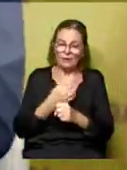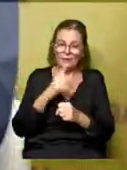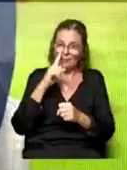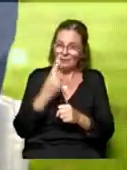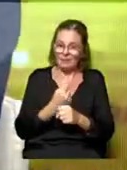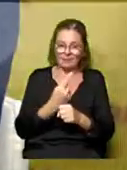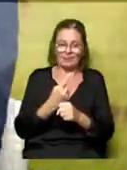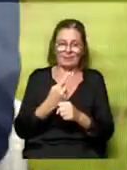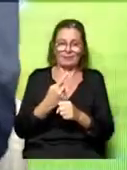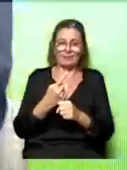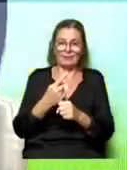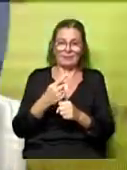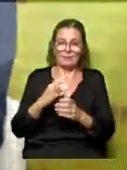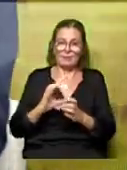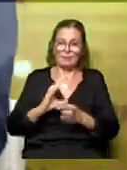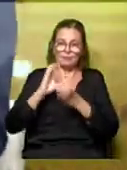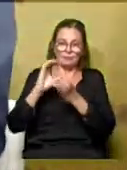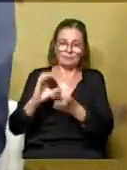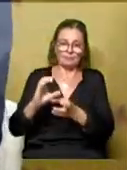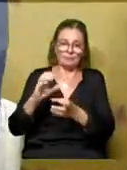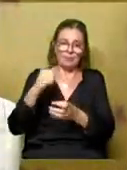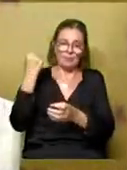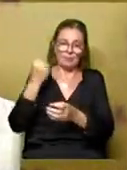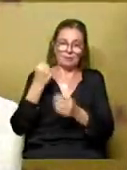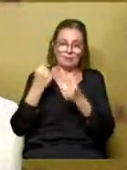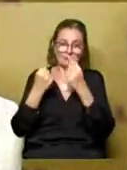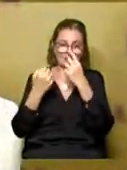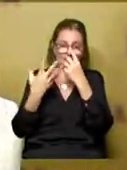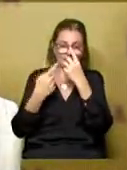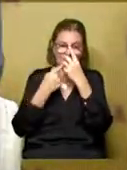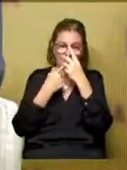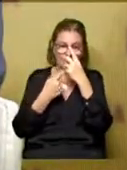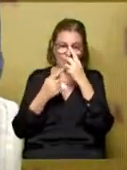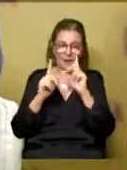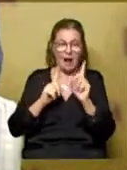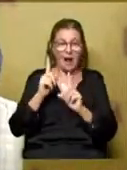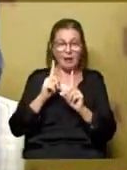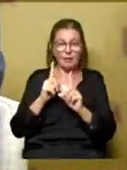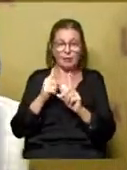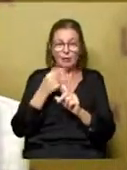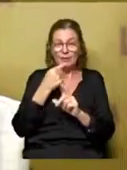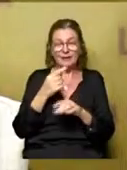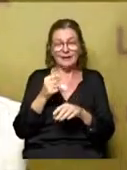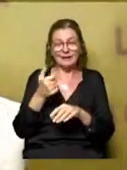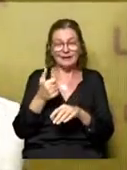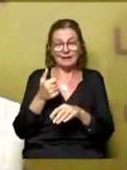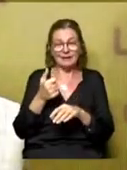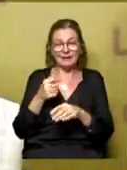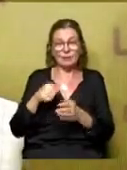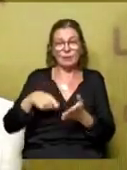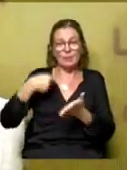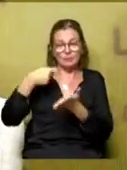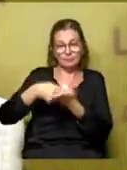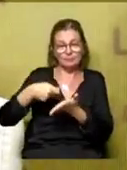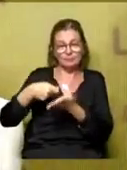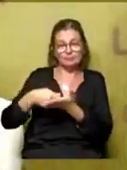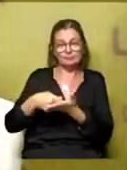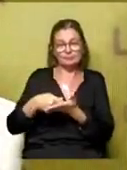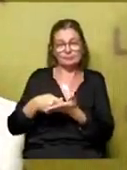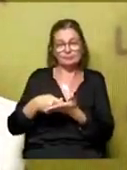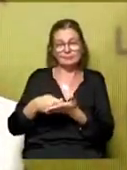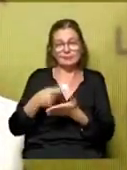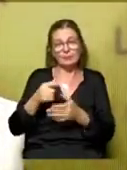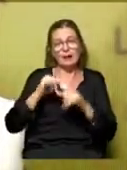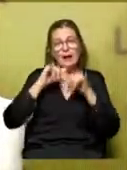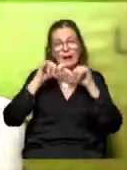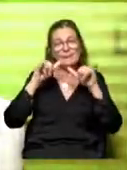frente y muy vigorosa desde el punto de vista de los recursos. Y quiero hacer un apunte con lo que se comentaba recién sobre la imposición. Y ciertamente, una